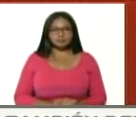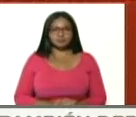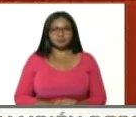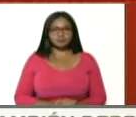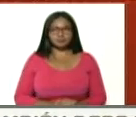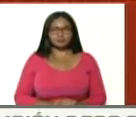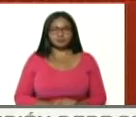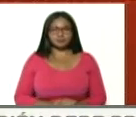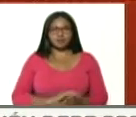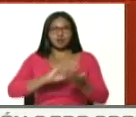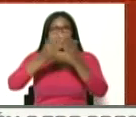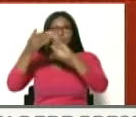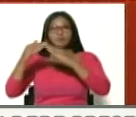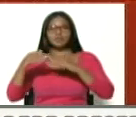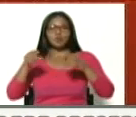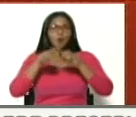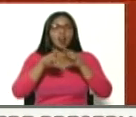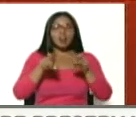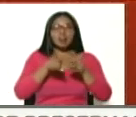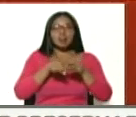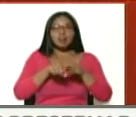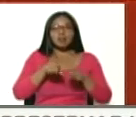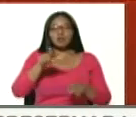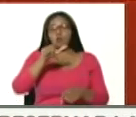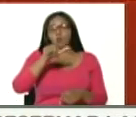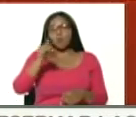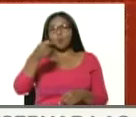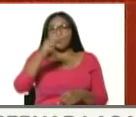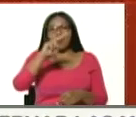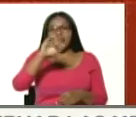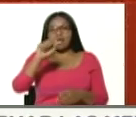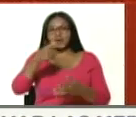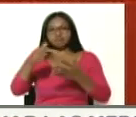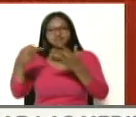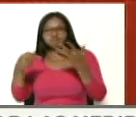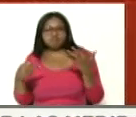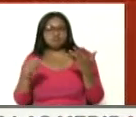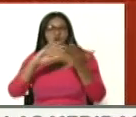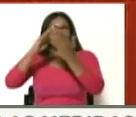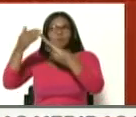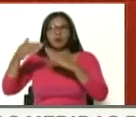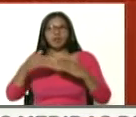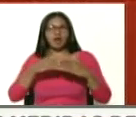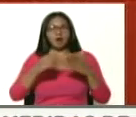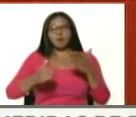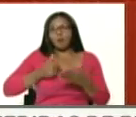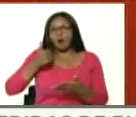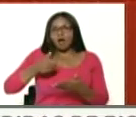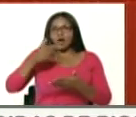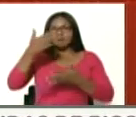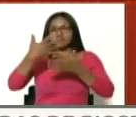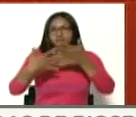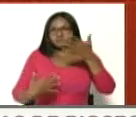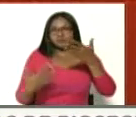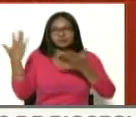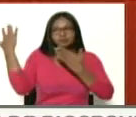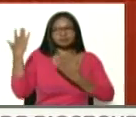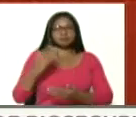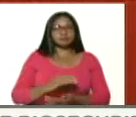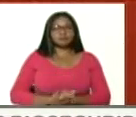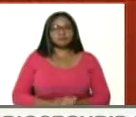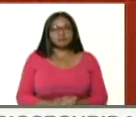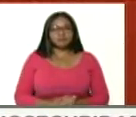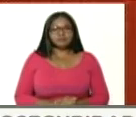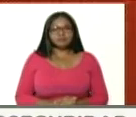la comuna William Lara, La Guarache, el Panal 2021, el Furrial, imagínese tú, están por allá